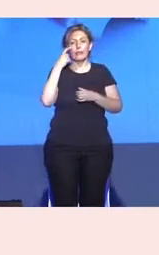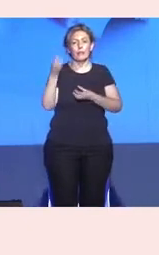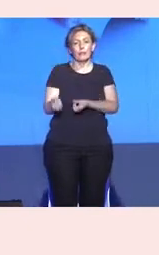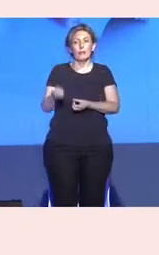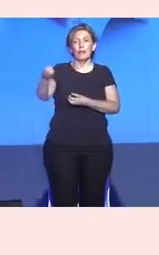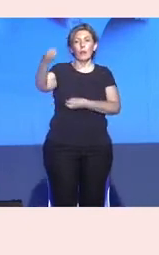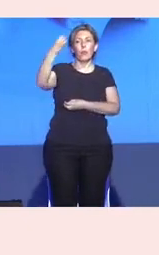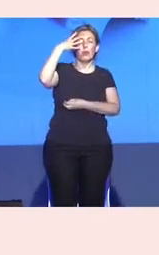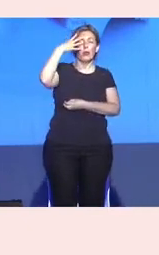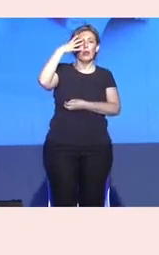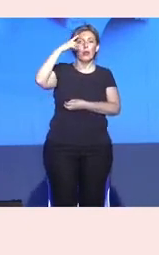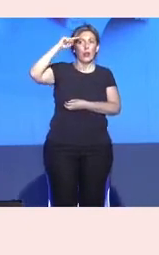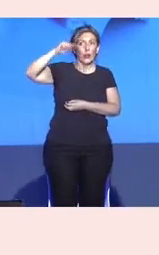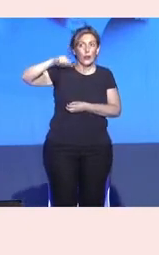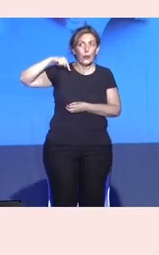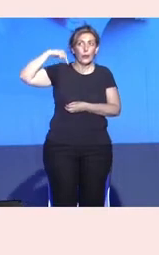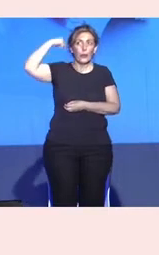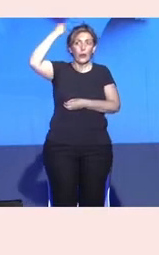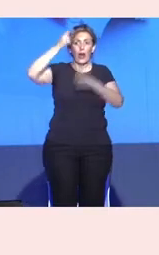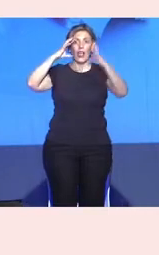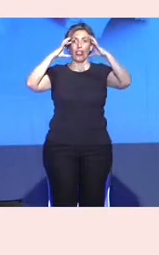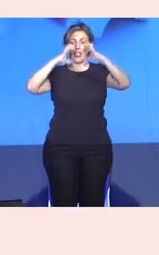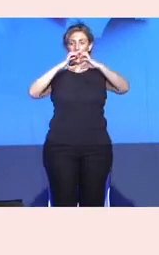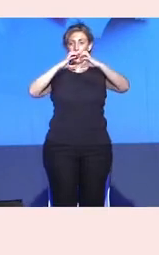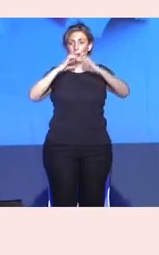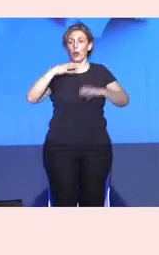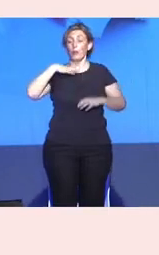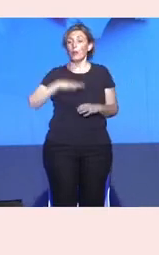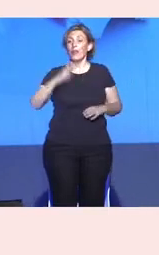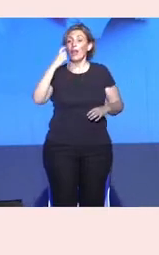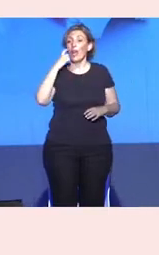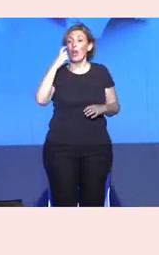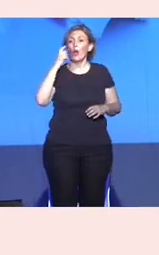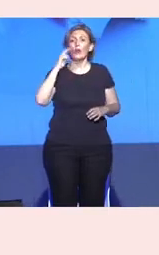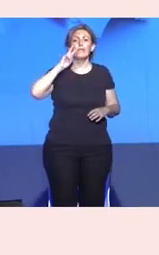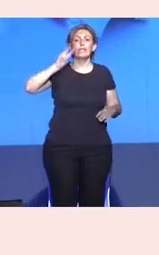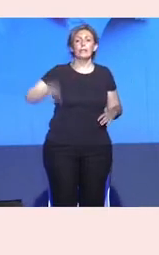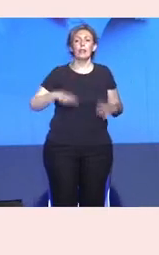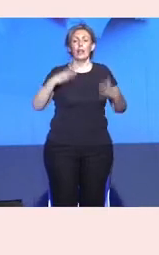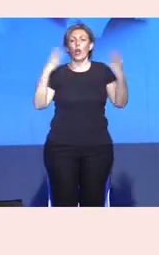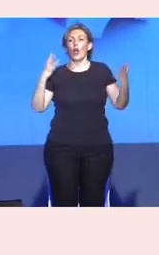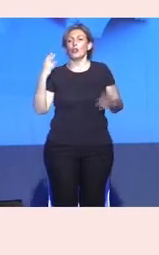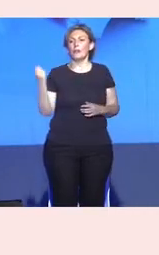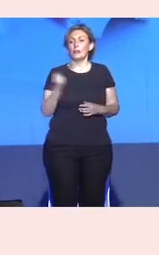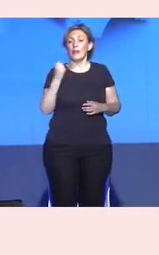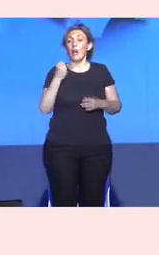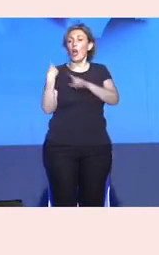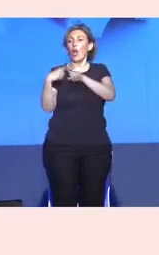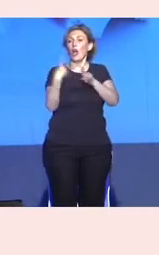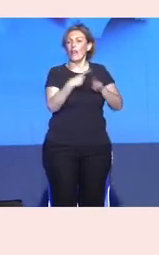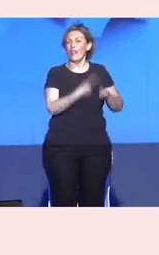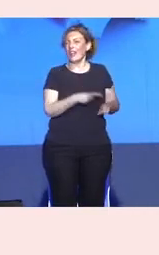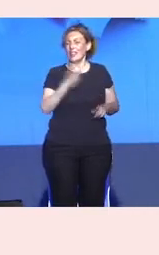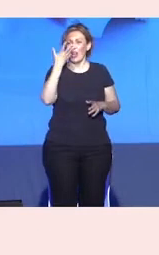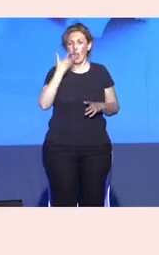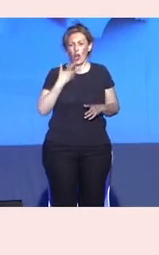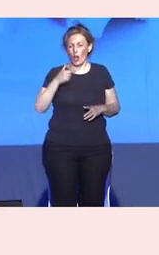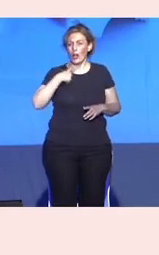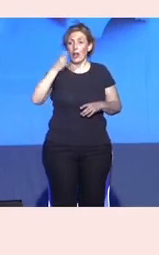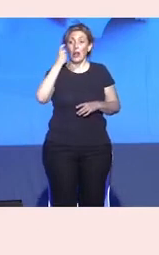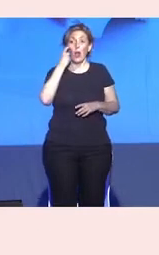al cerebro. El ojo puede llegar a reconocer 8 millones de colores distintos. El